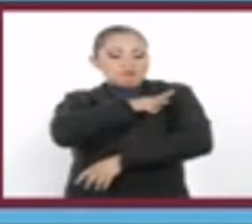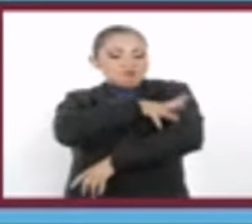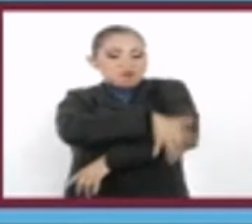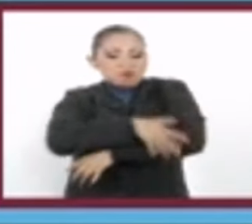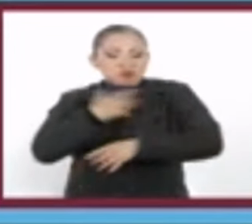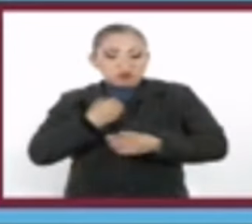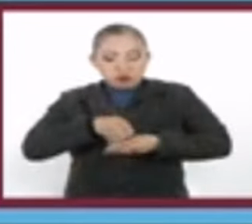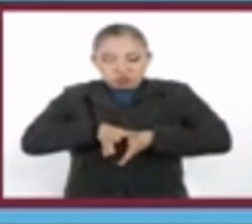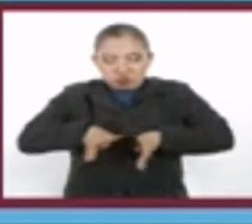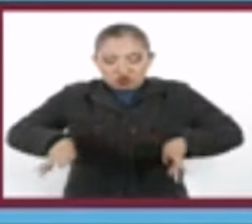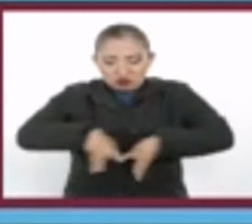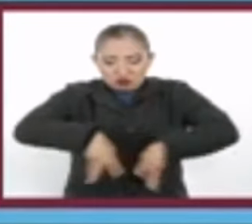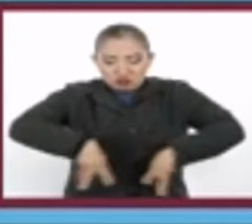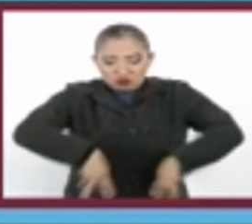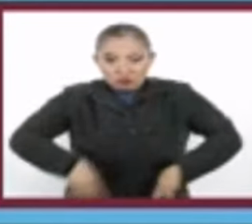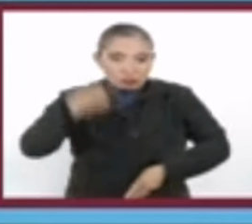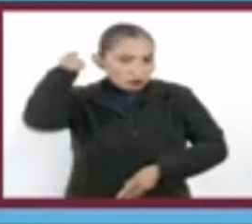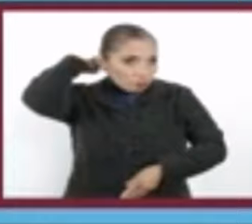vertebral.